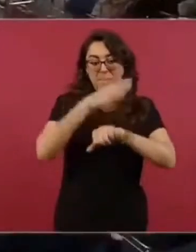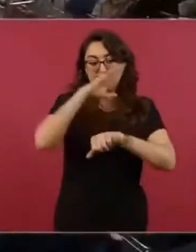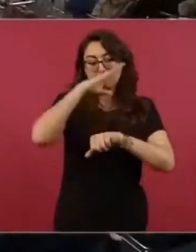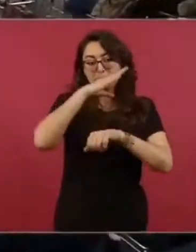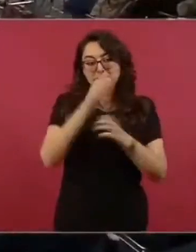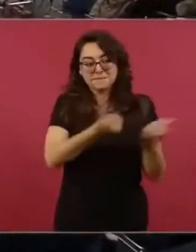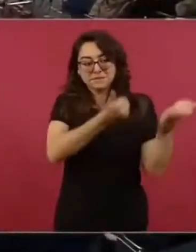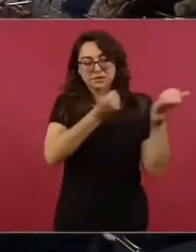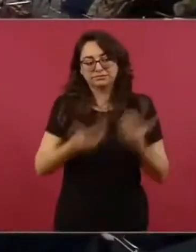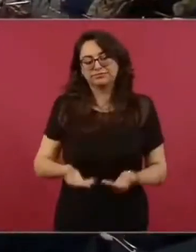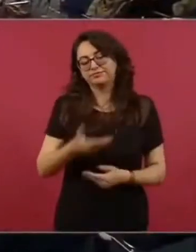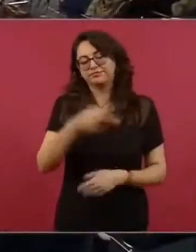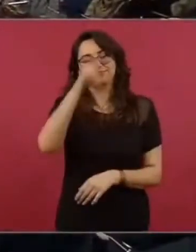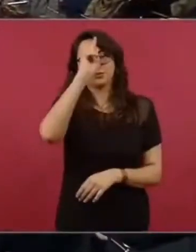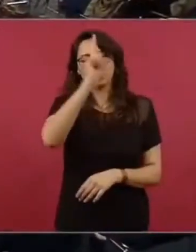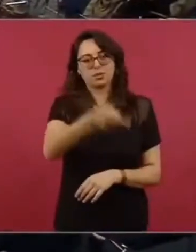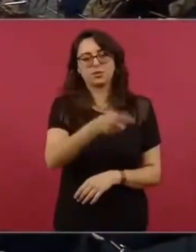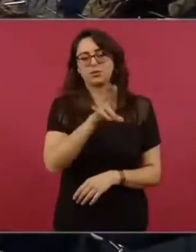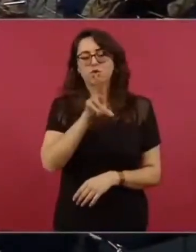Además, nosotros tenemos